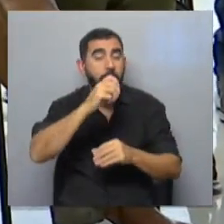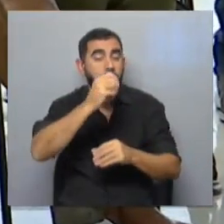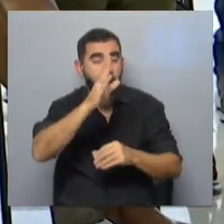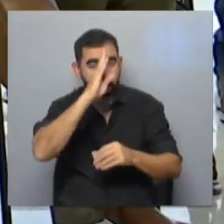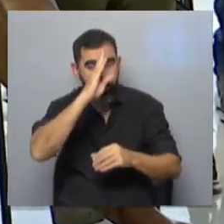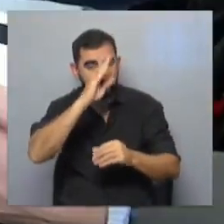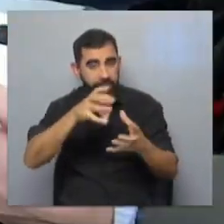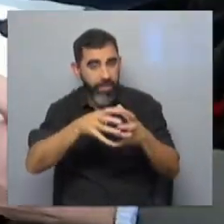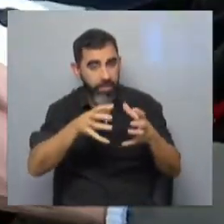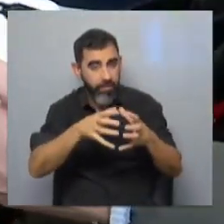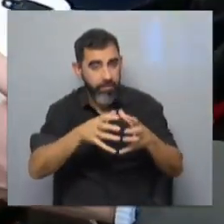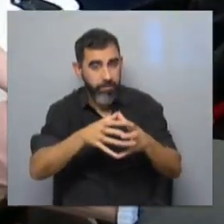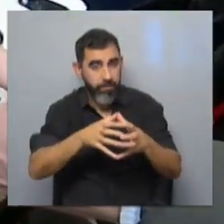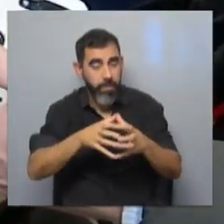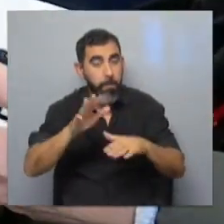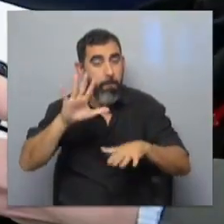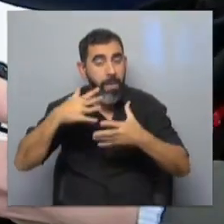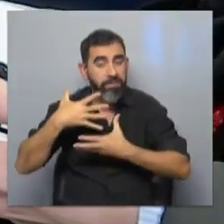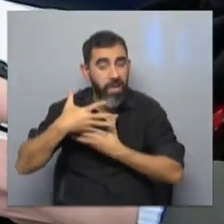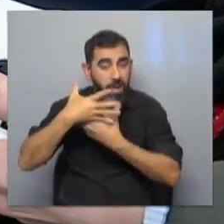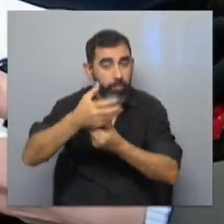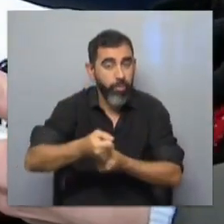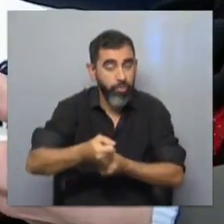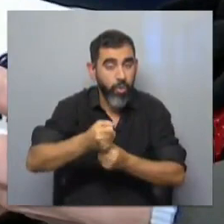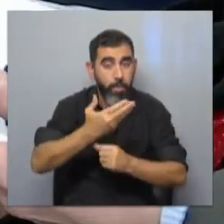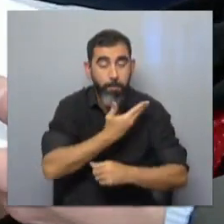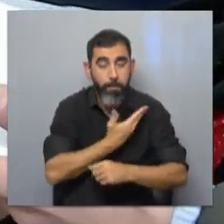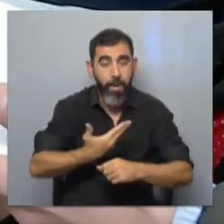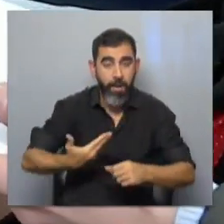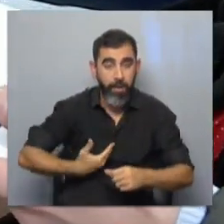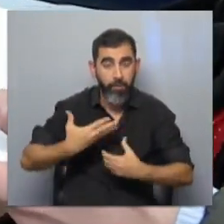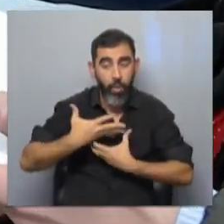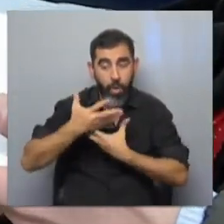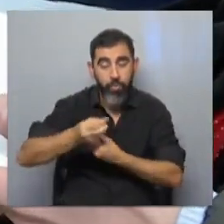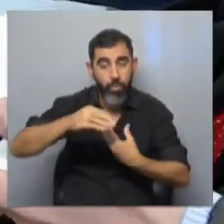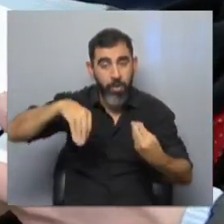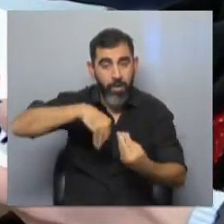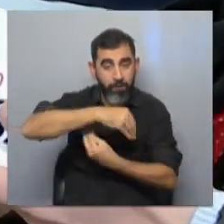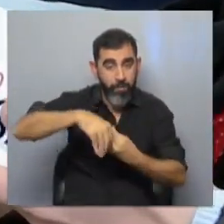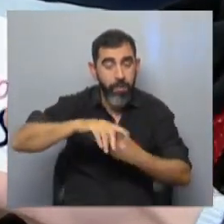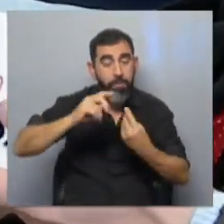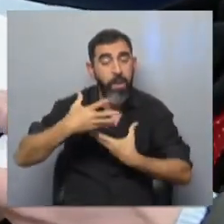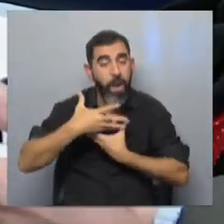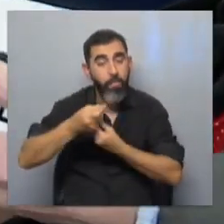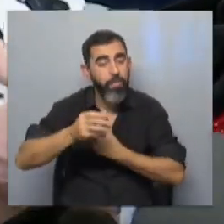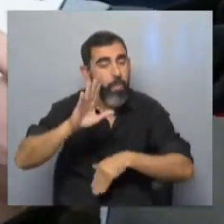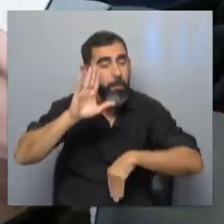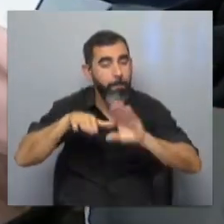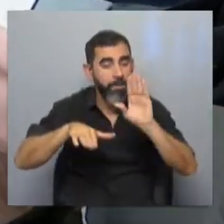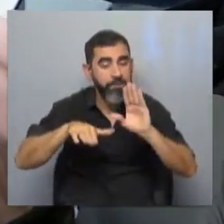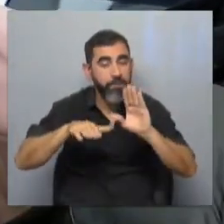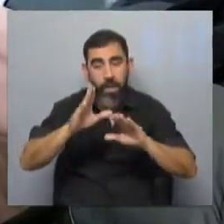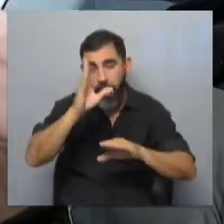aprender. En cuanto a mayor apoyo a los maestros, a las familias y apoyo también principalmente en